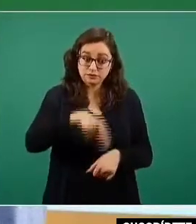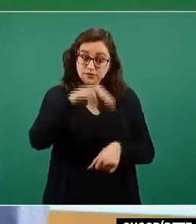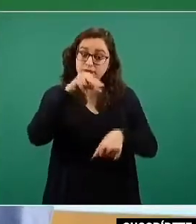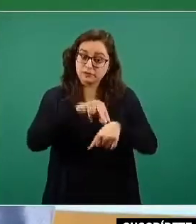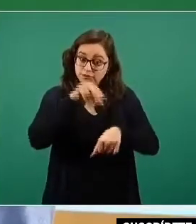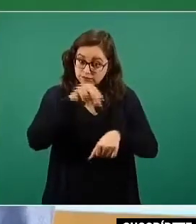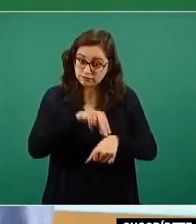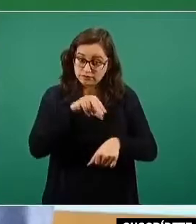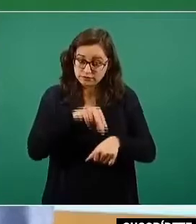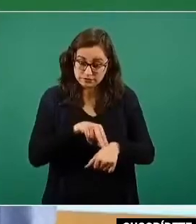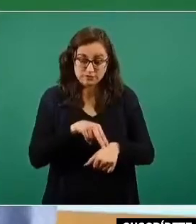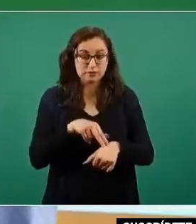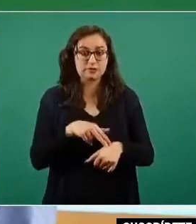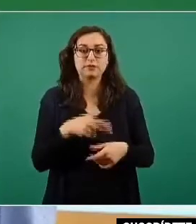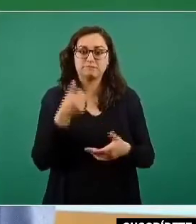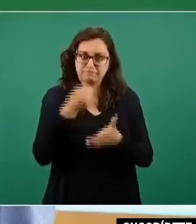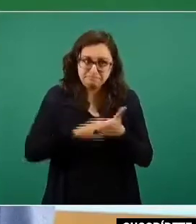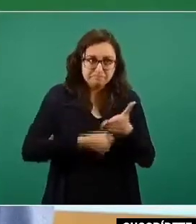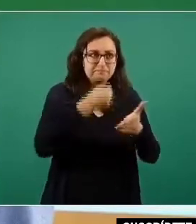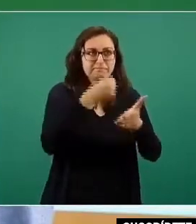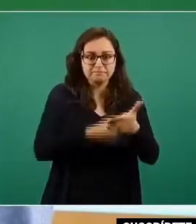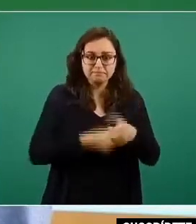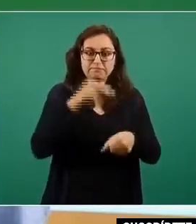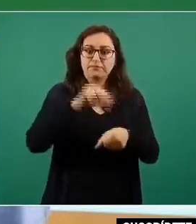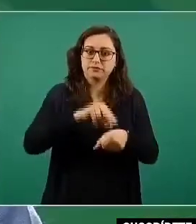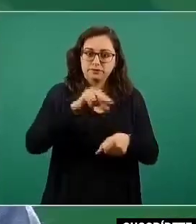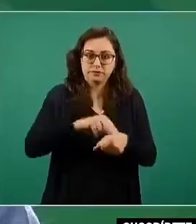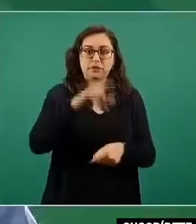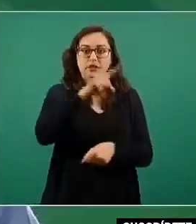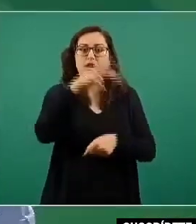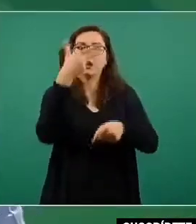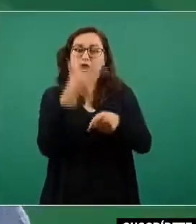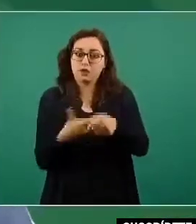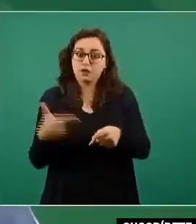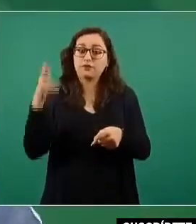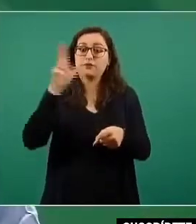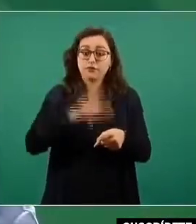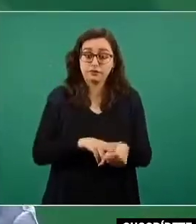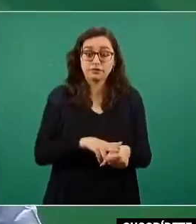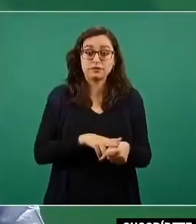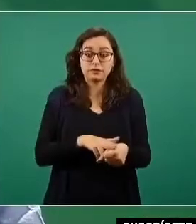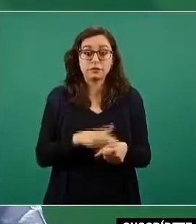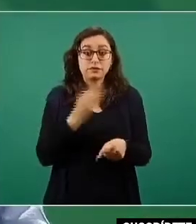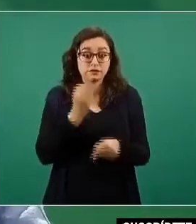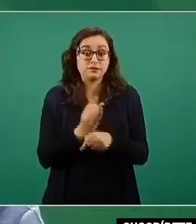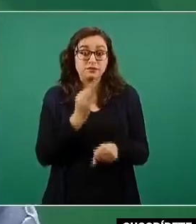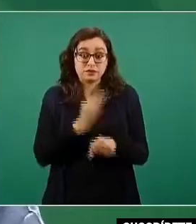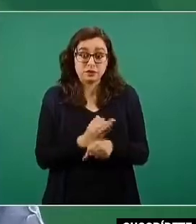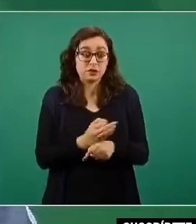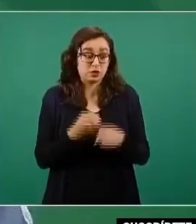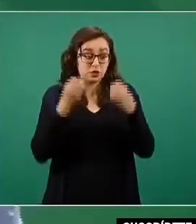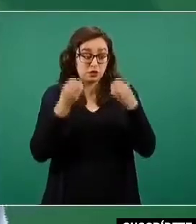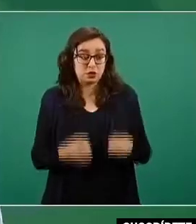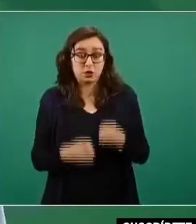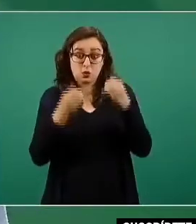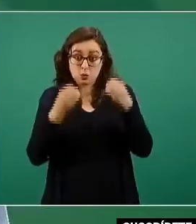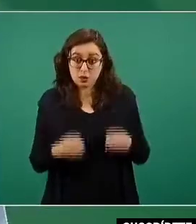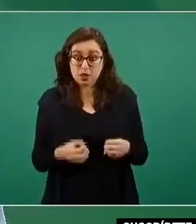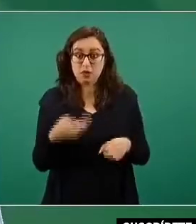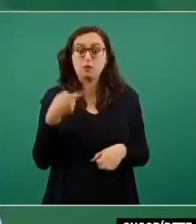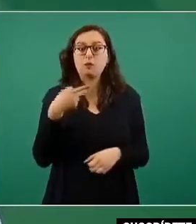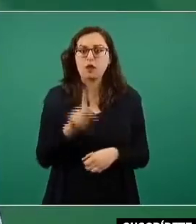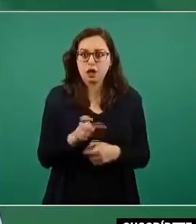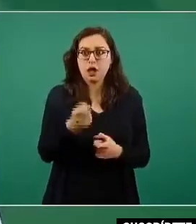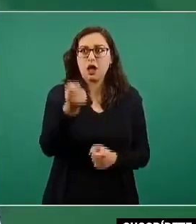salud. Como mencionó el doctor Alomía, los hospitales tienen un porcentaje importante de ocupación, pero existen